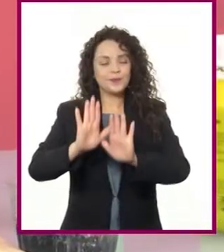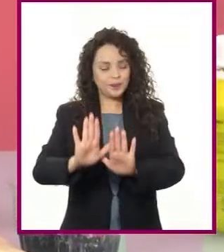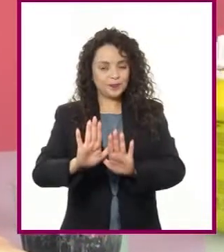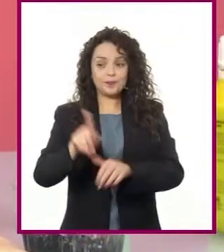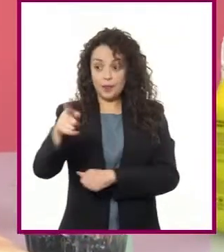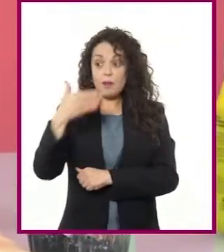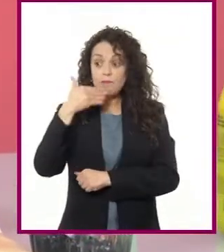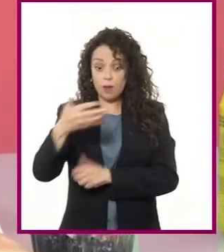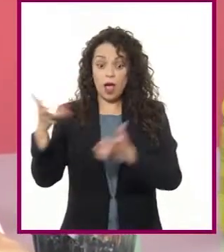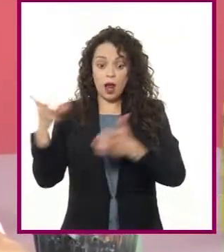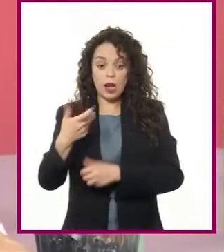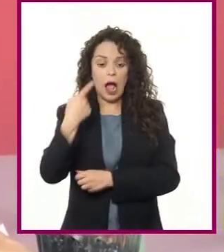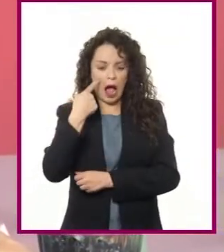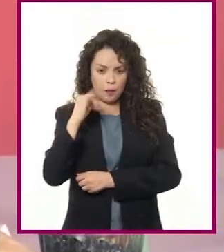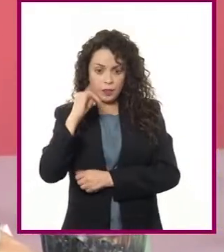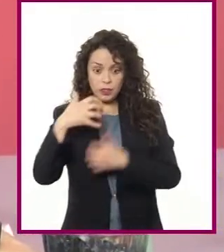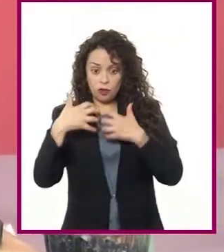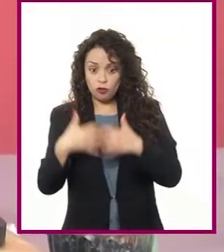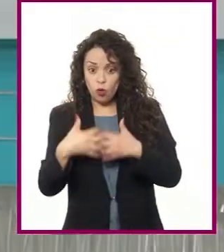adecuado. Probaremos si funciona.